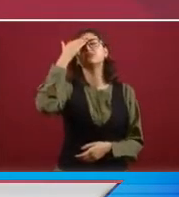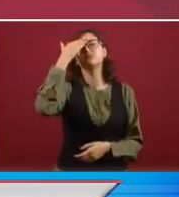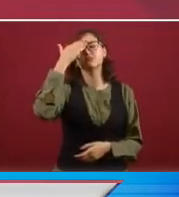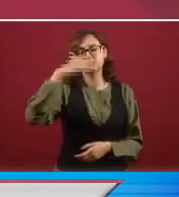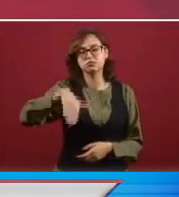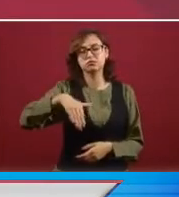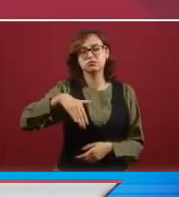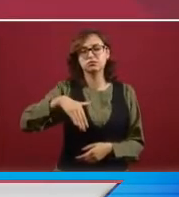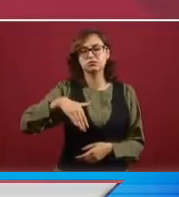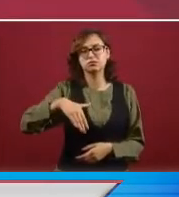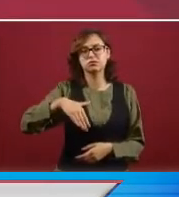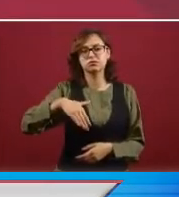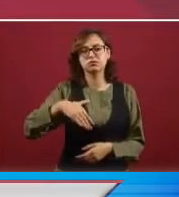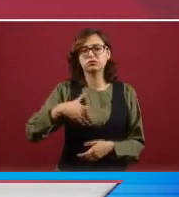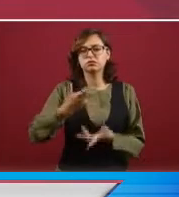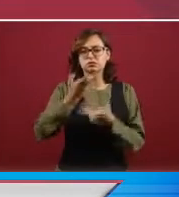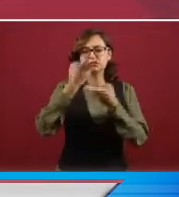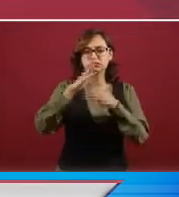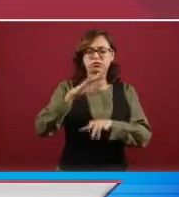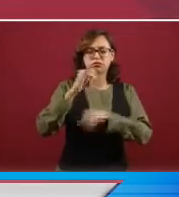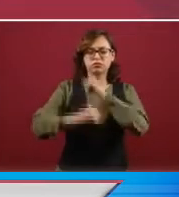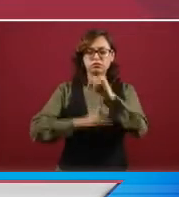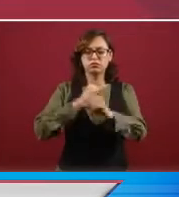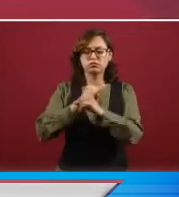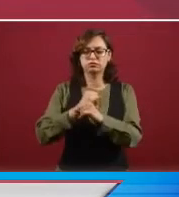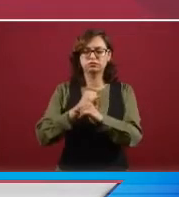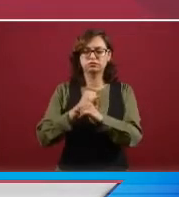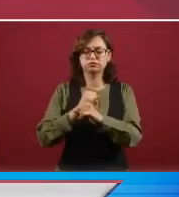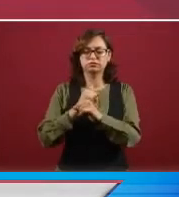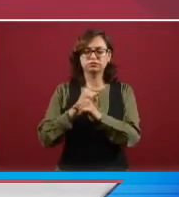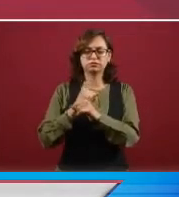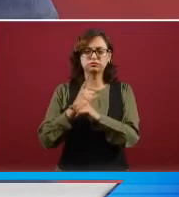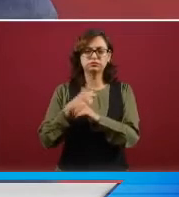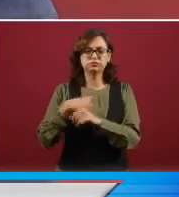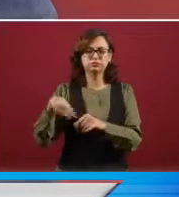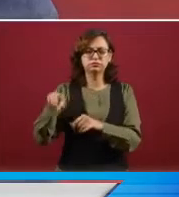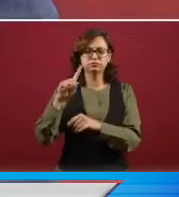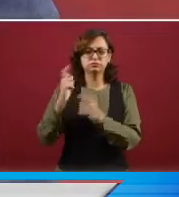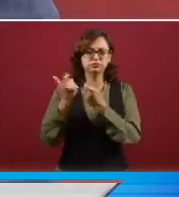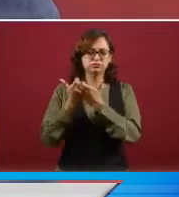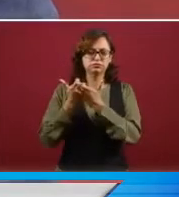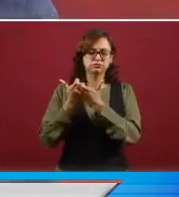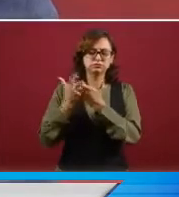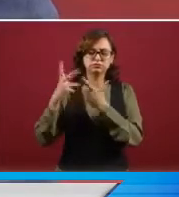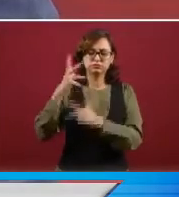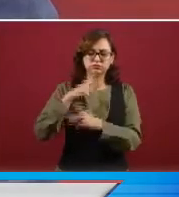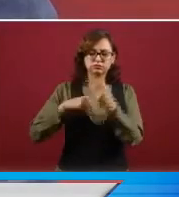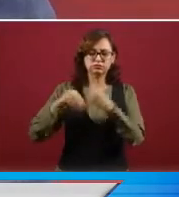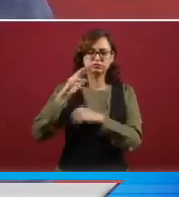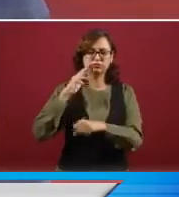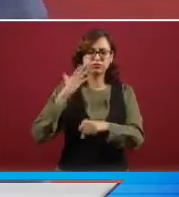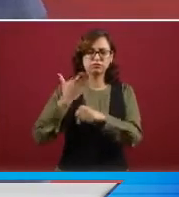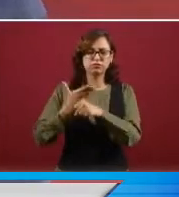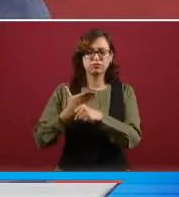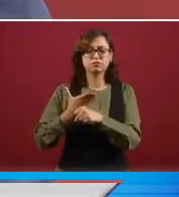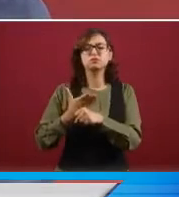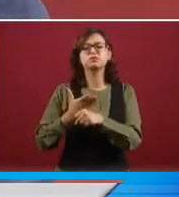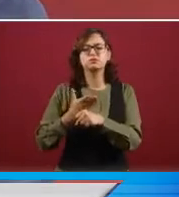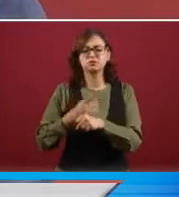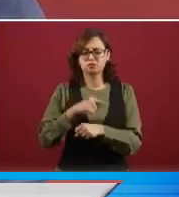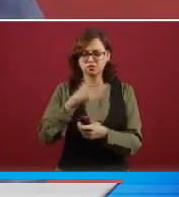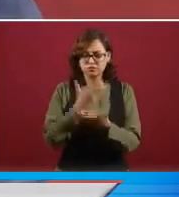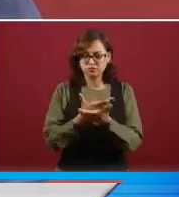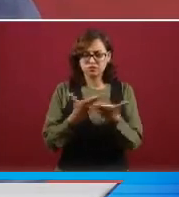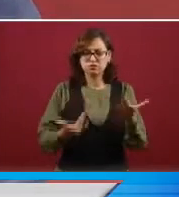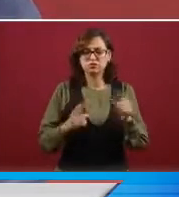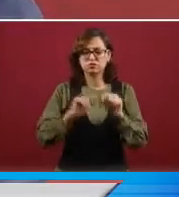para México. Las tasas de interés están muy bajas en el mundo. Hay confianza en México y sobre todo los compromisos se cumplen. En el caso del aeropuerto